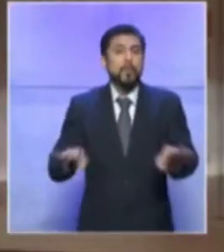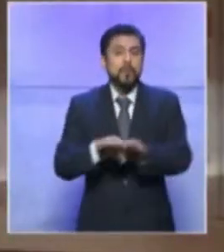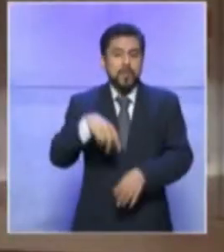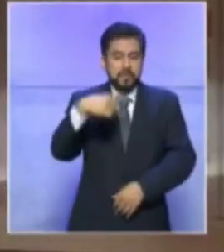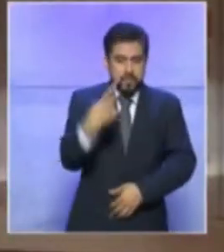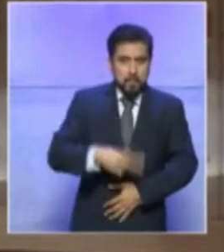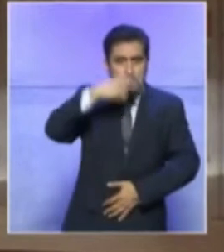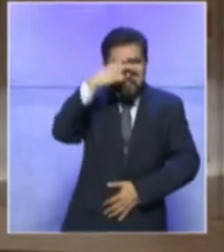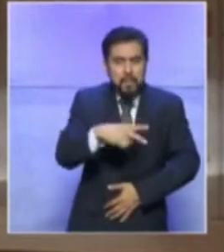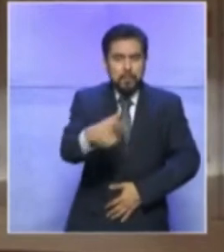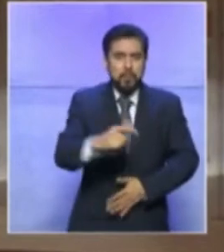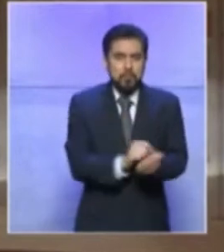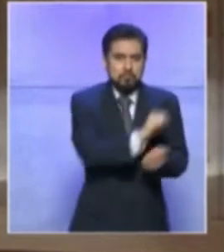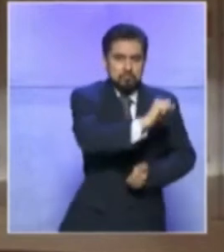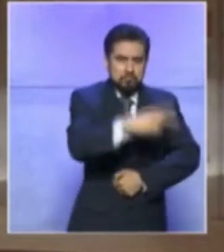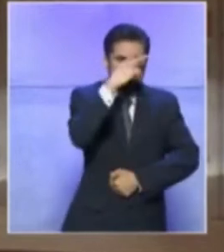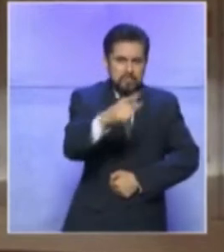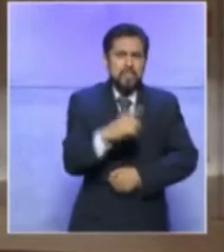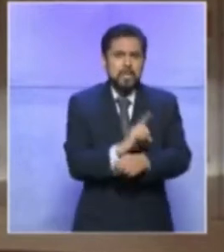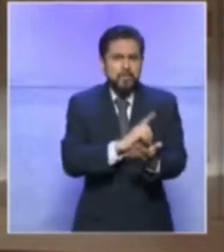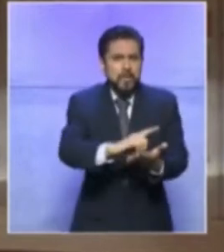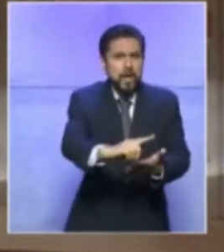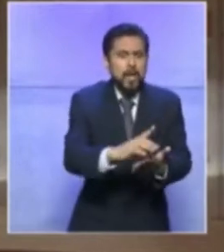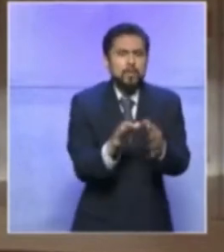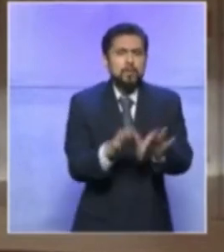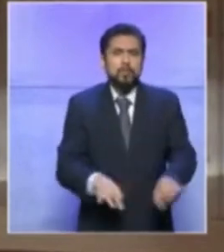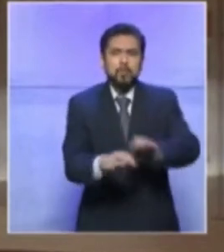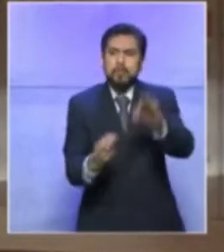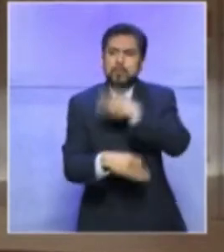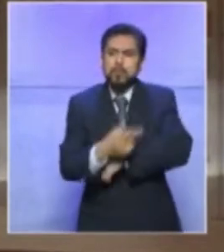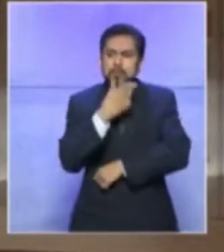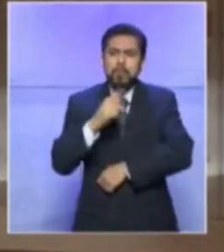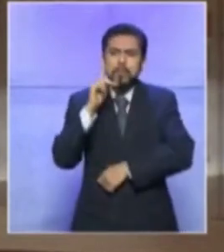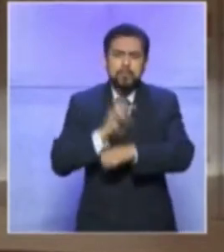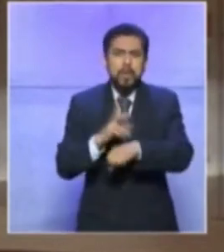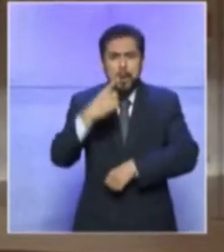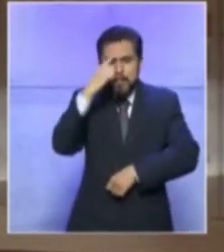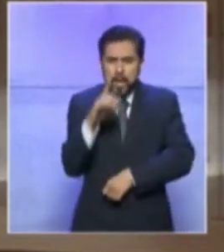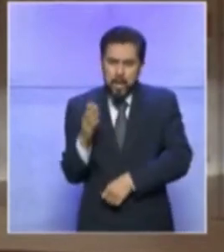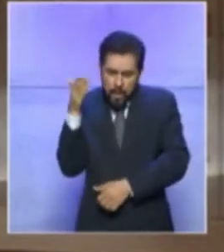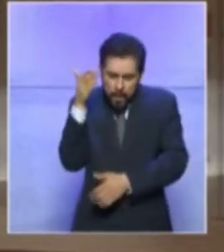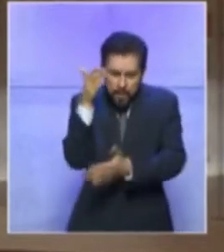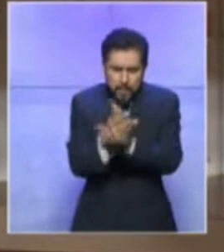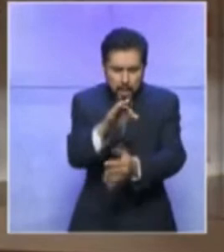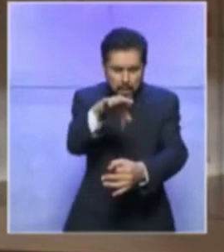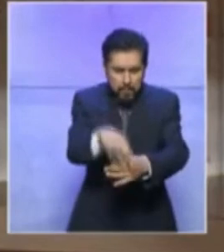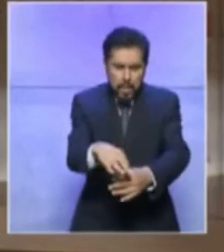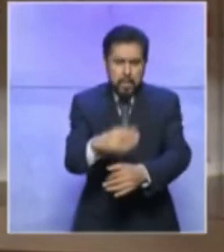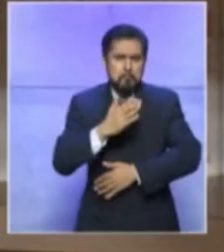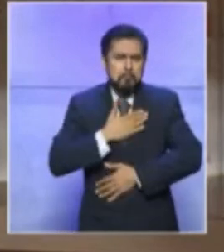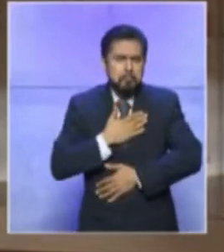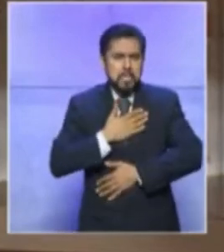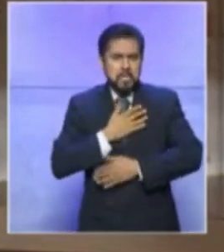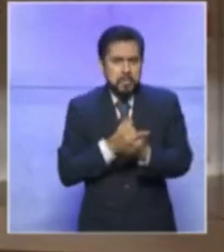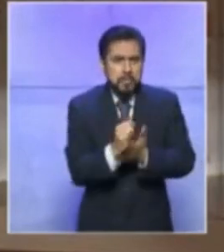Nuestra Constitución respalda inequívocamente el derecho fundamental del pueblo a elegir a sus representantes y gobernantes, y este derecho ya adquiere